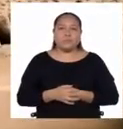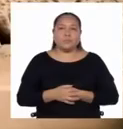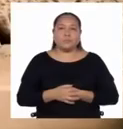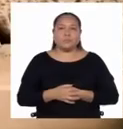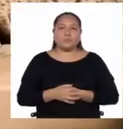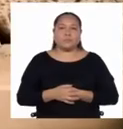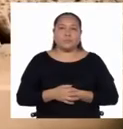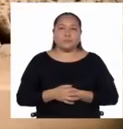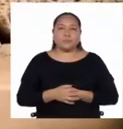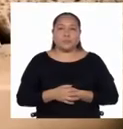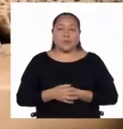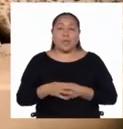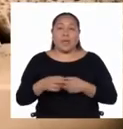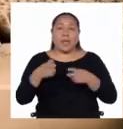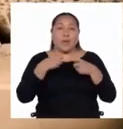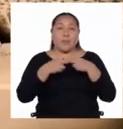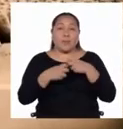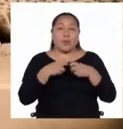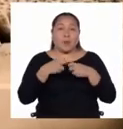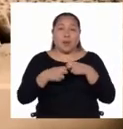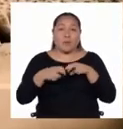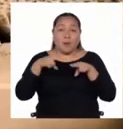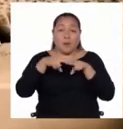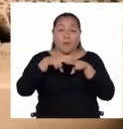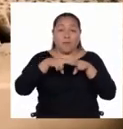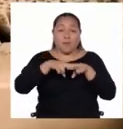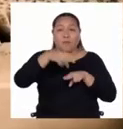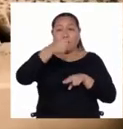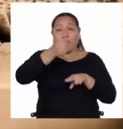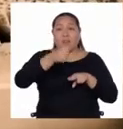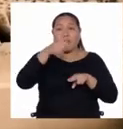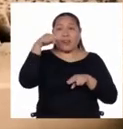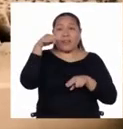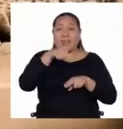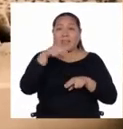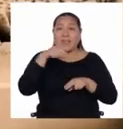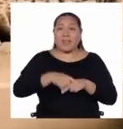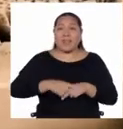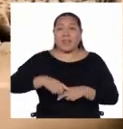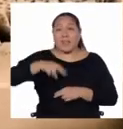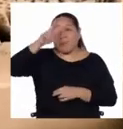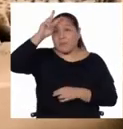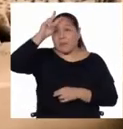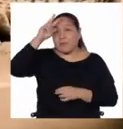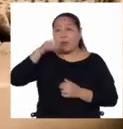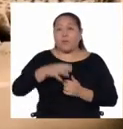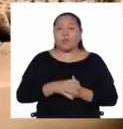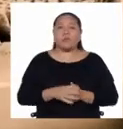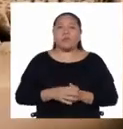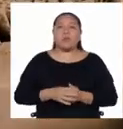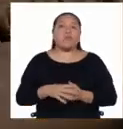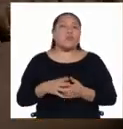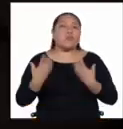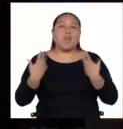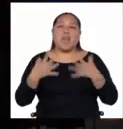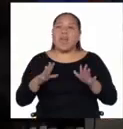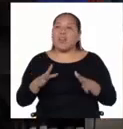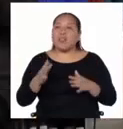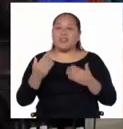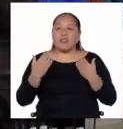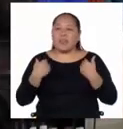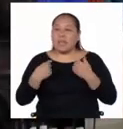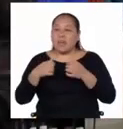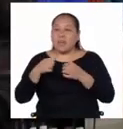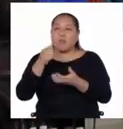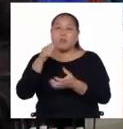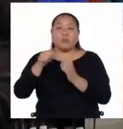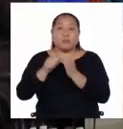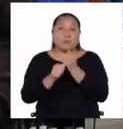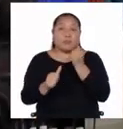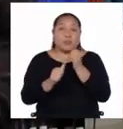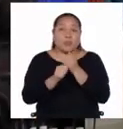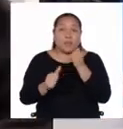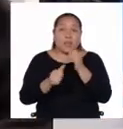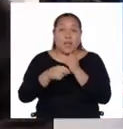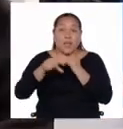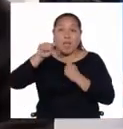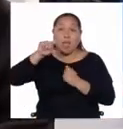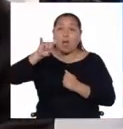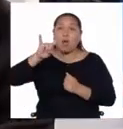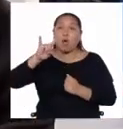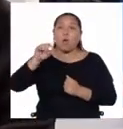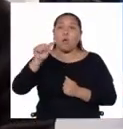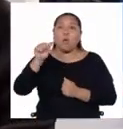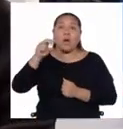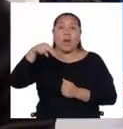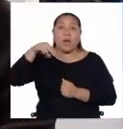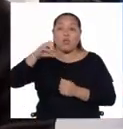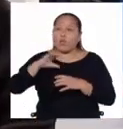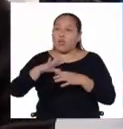El problema de los ferrocarriles en el Perú fue que cuando se acabó la riqueza del guano, nos vino la época de vacas flacas, la